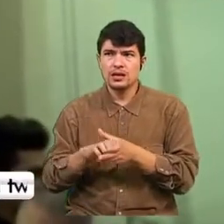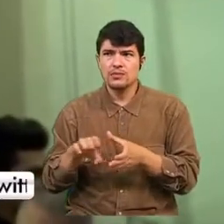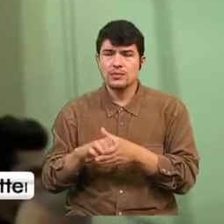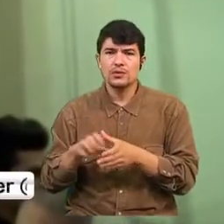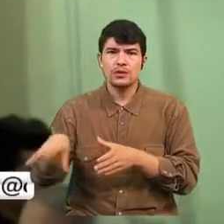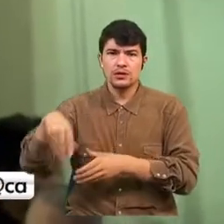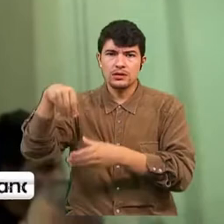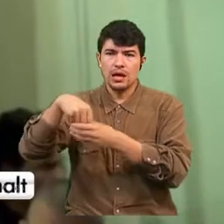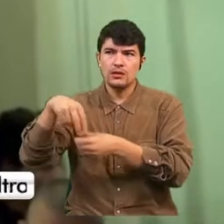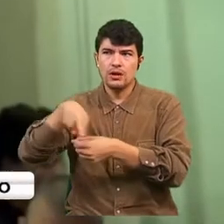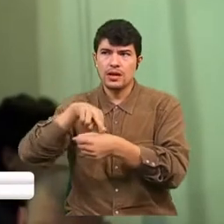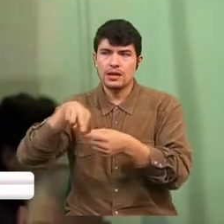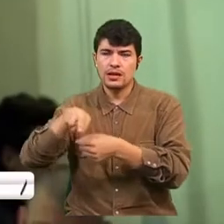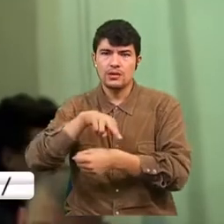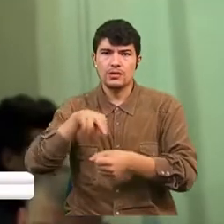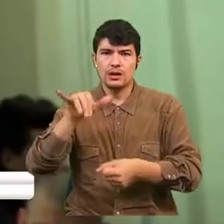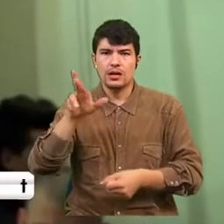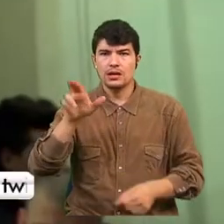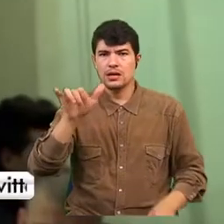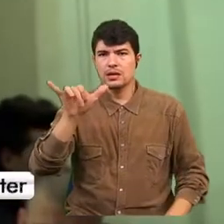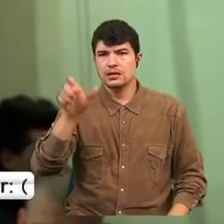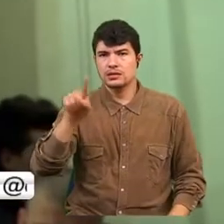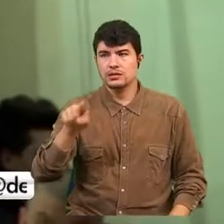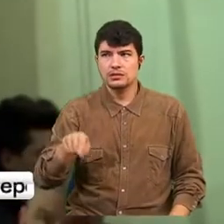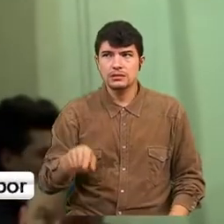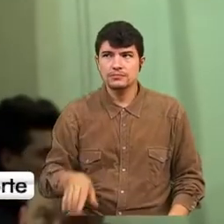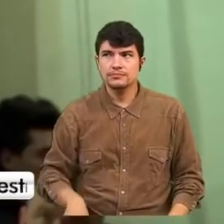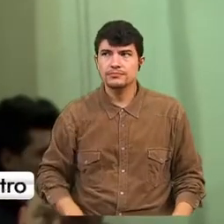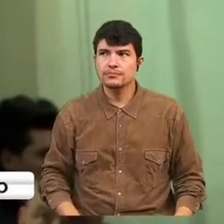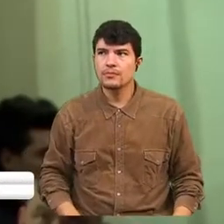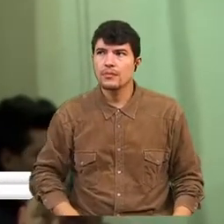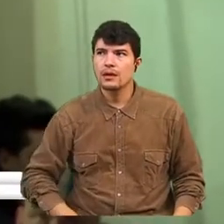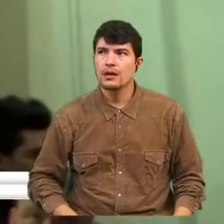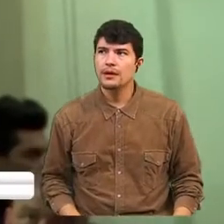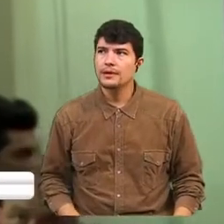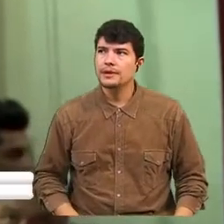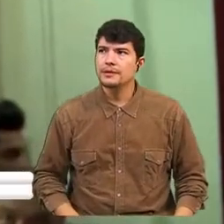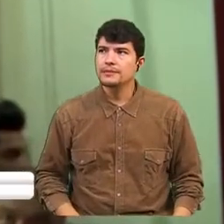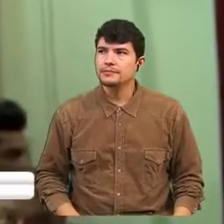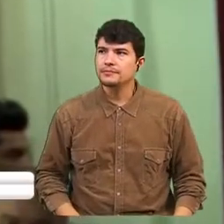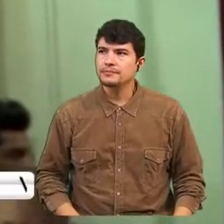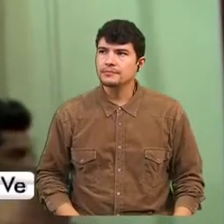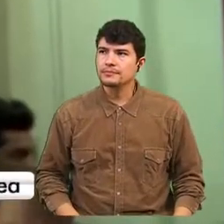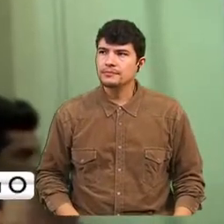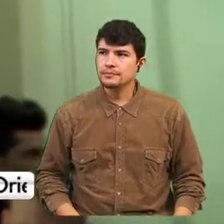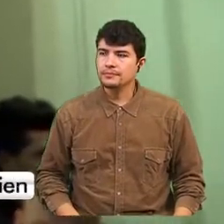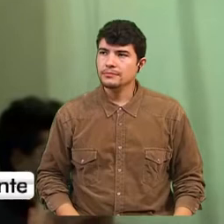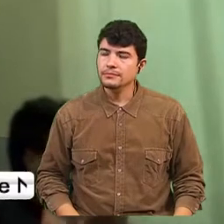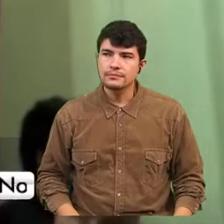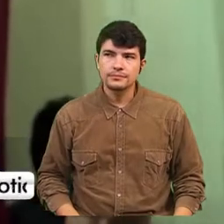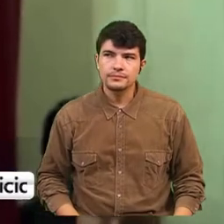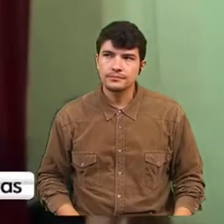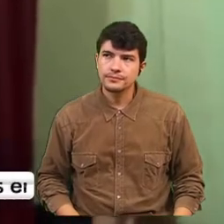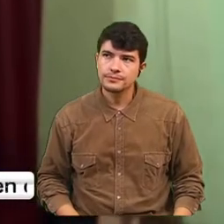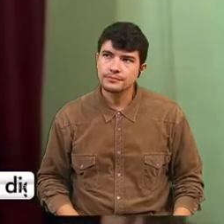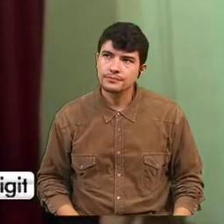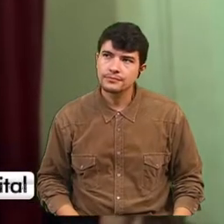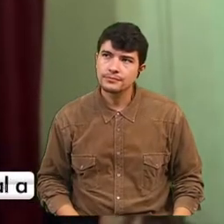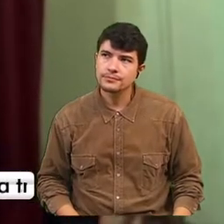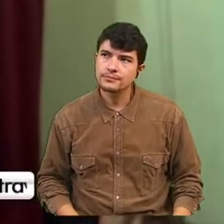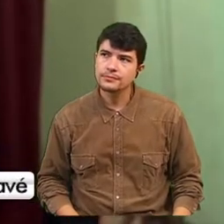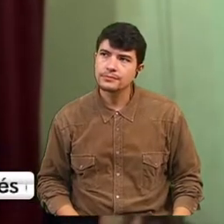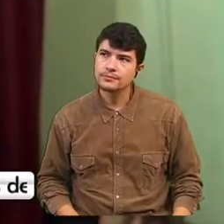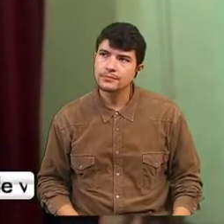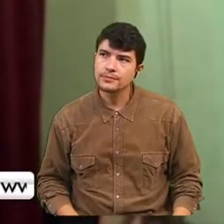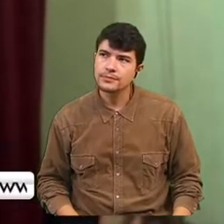batallón Reyes. Ustedes han visto al coronel, al comandante del batallón Luciano de Lucer. Y tenemos a un